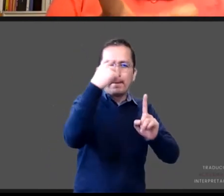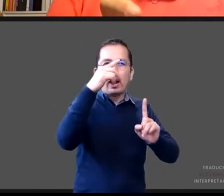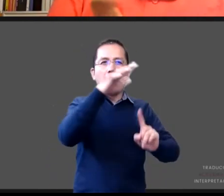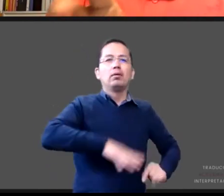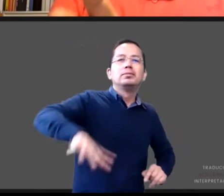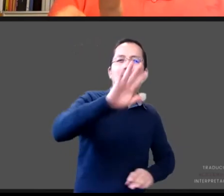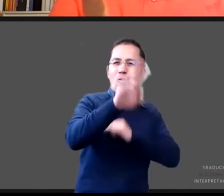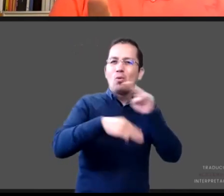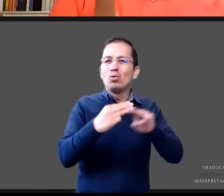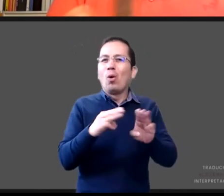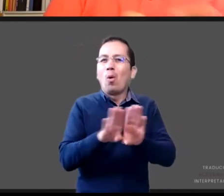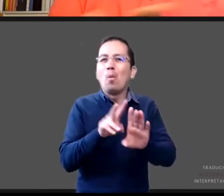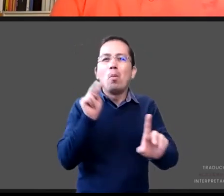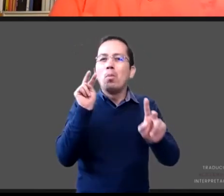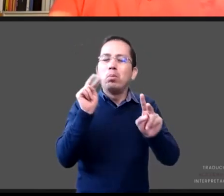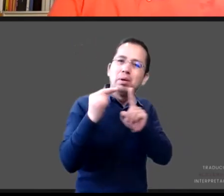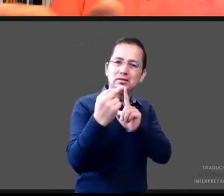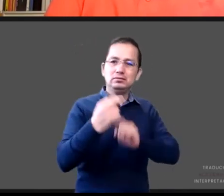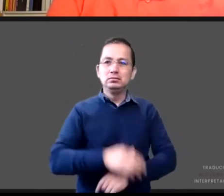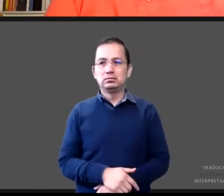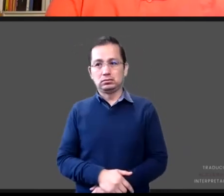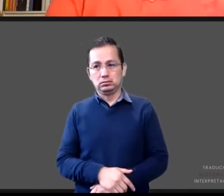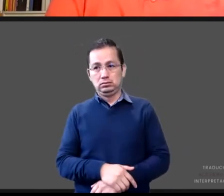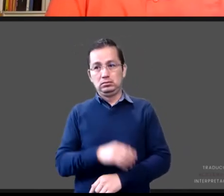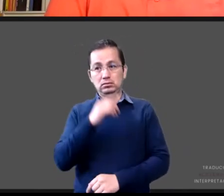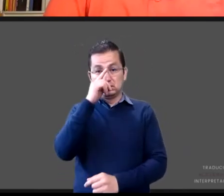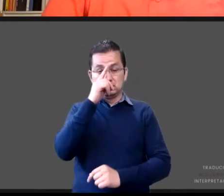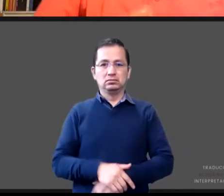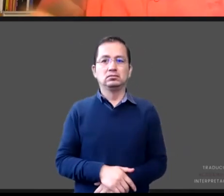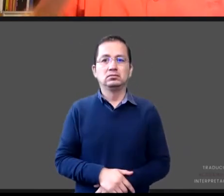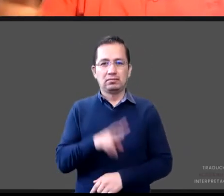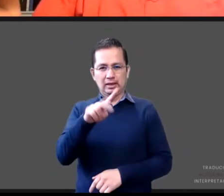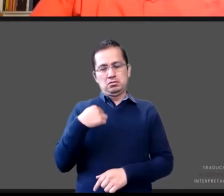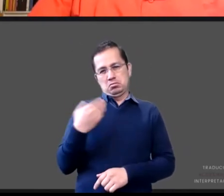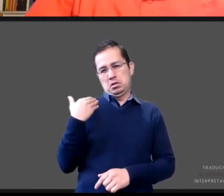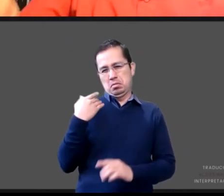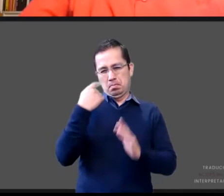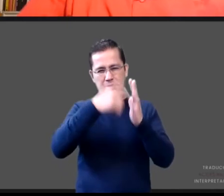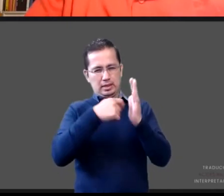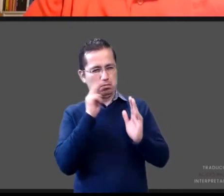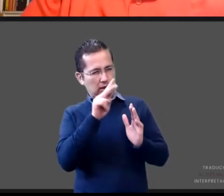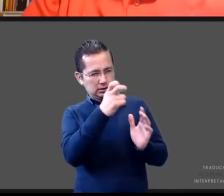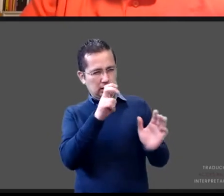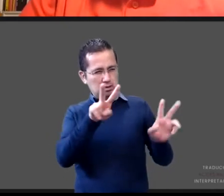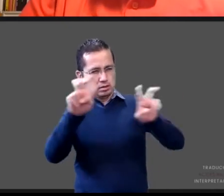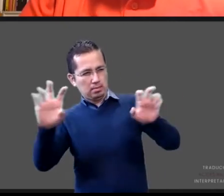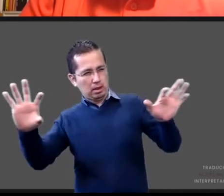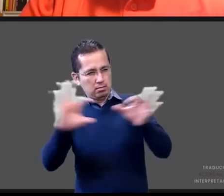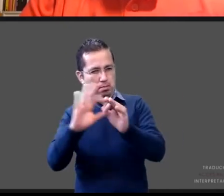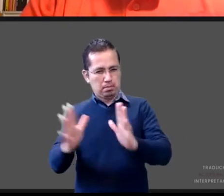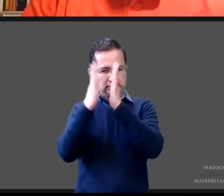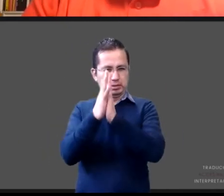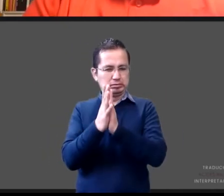Para ser sincero, no entendí muy bien cómo liga el video con el tema de la participación. Supongo que se refiere al hecho de que los niños